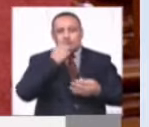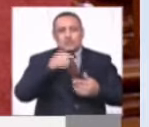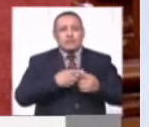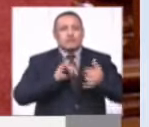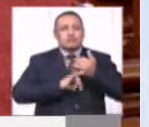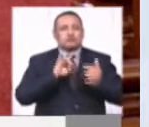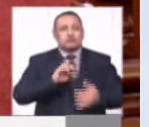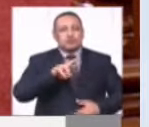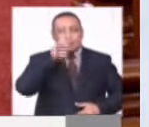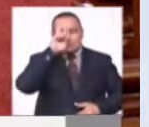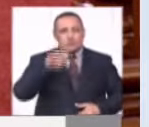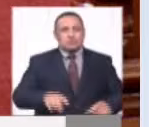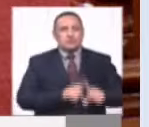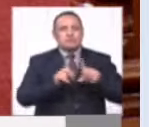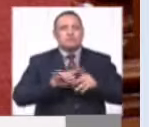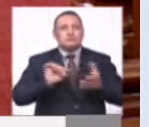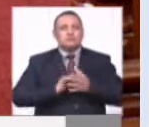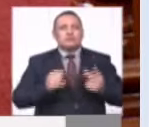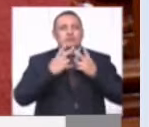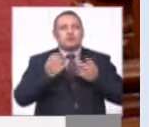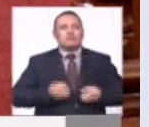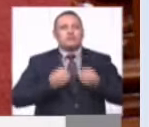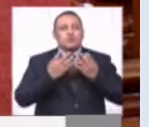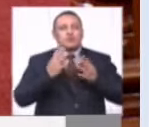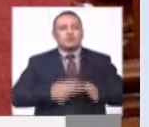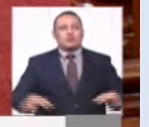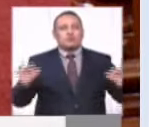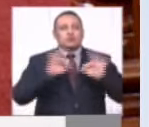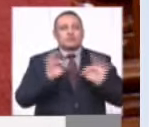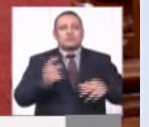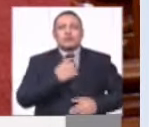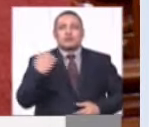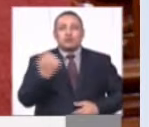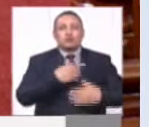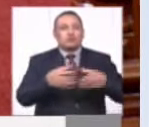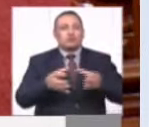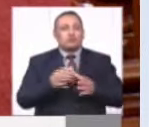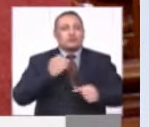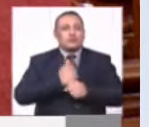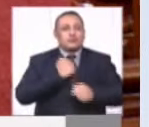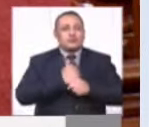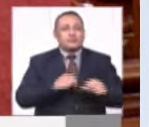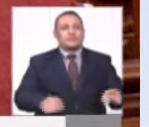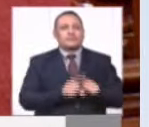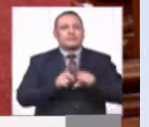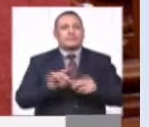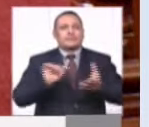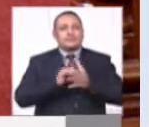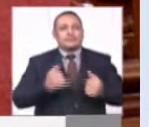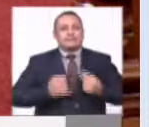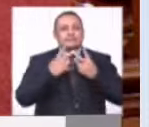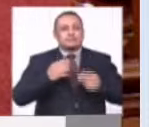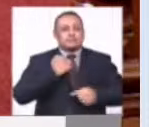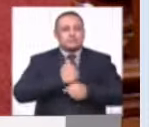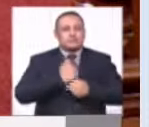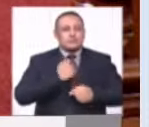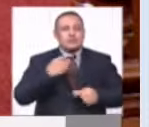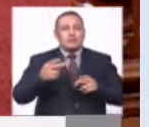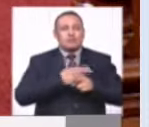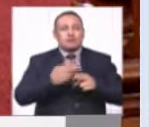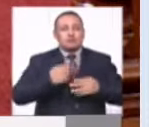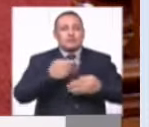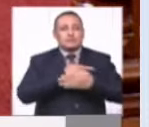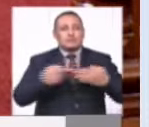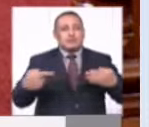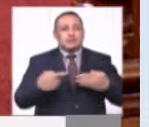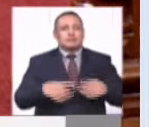sur peruano. Esta va a ser una noticia muy importante para nuestro sector. También tenemos en cartera para las próximas